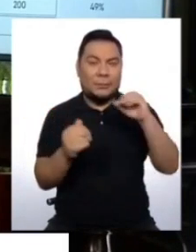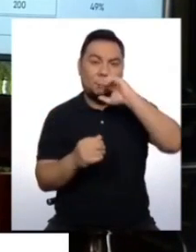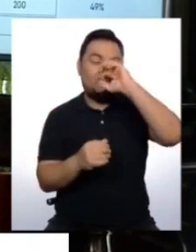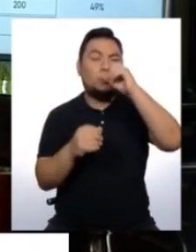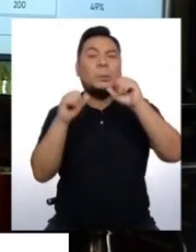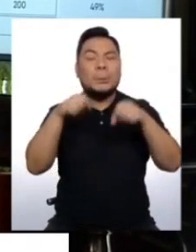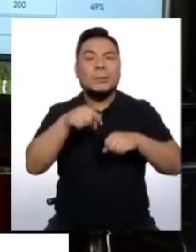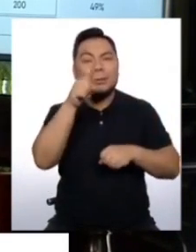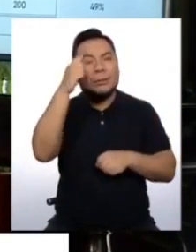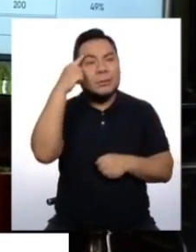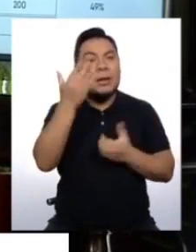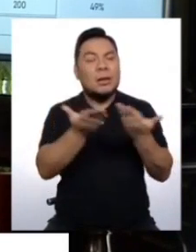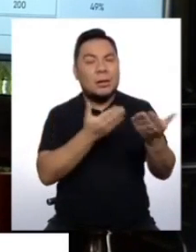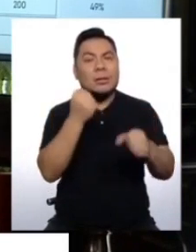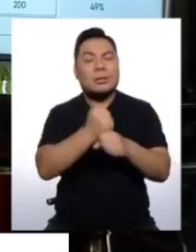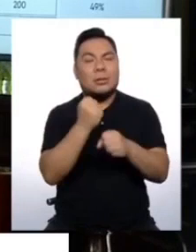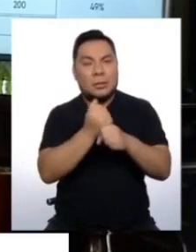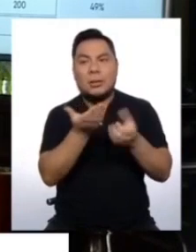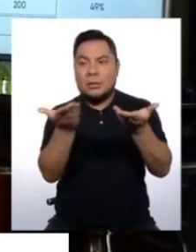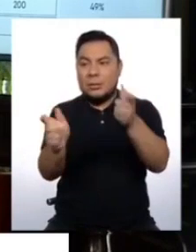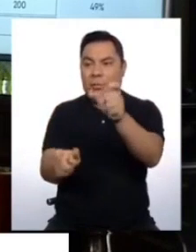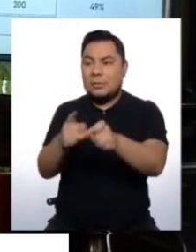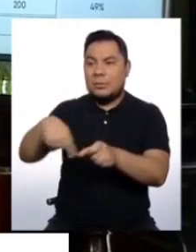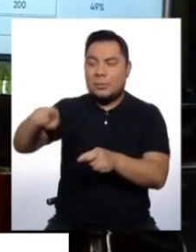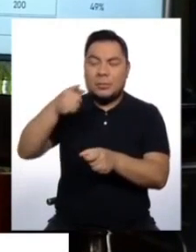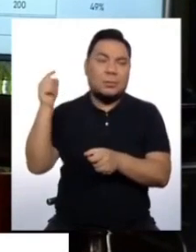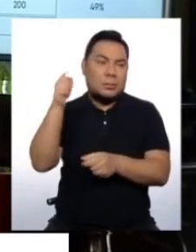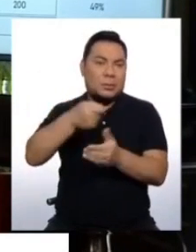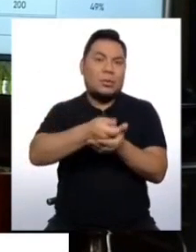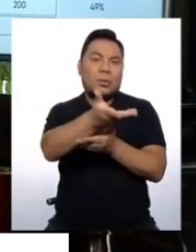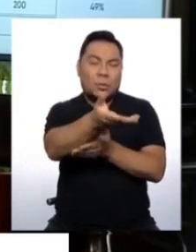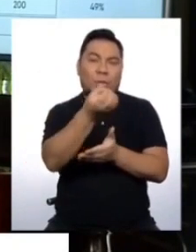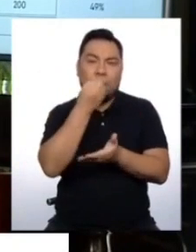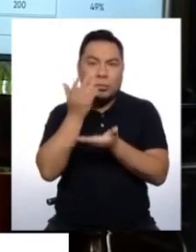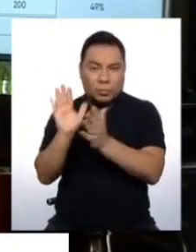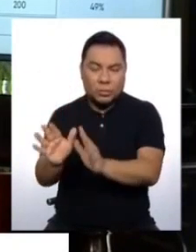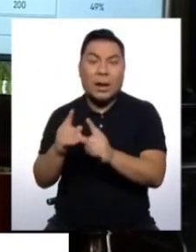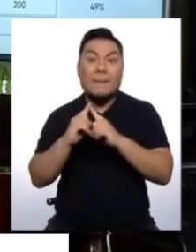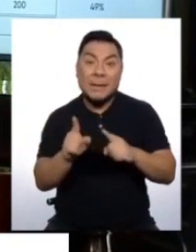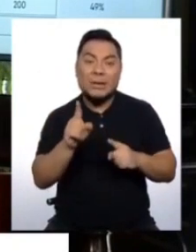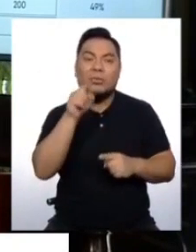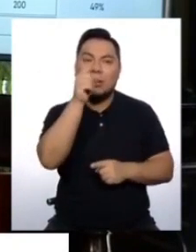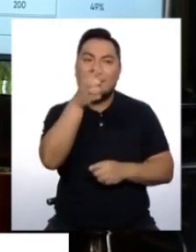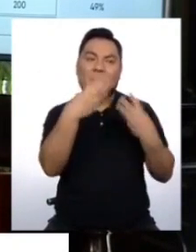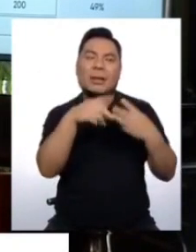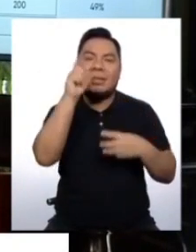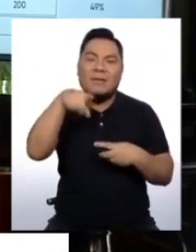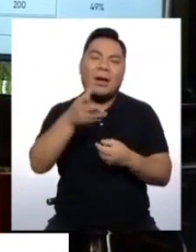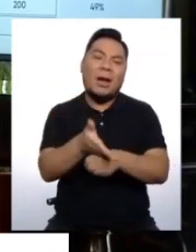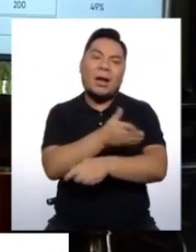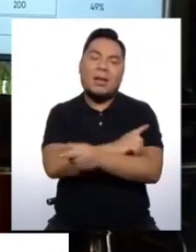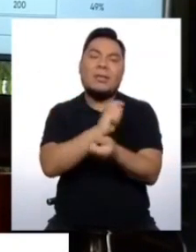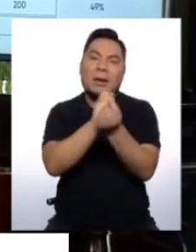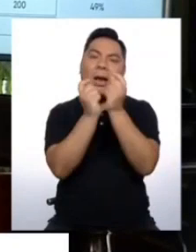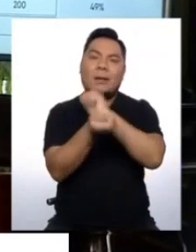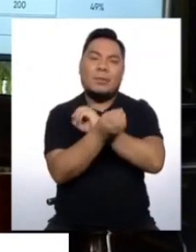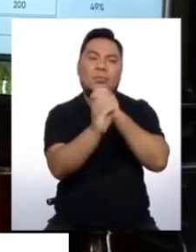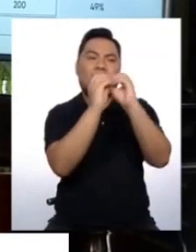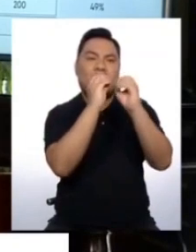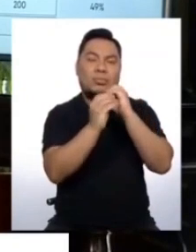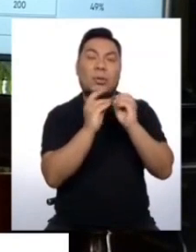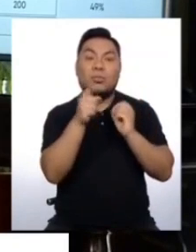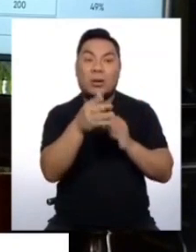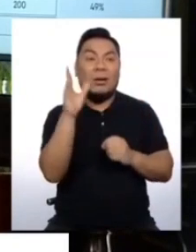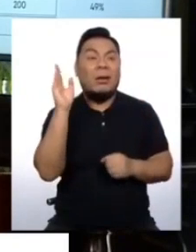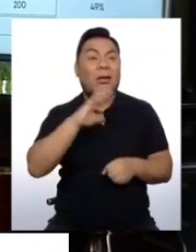operativos, dando el servicio a la comunidad. Pero tenemos que hacer cambios en los mercados. Así no pueden